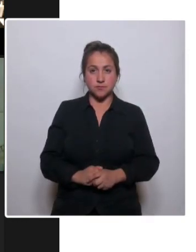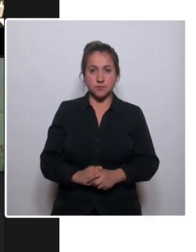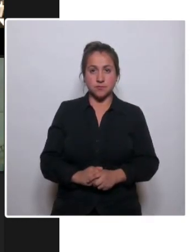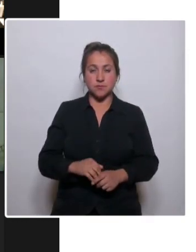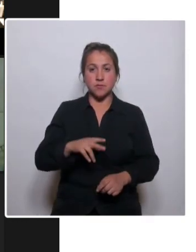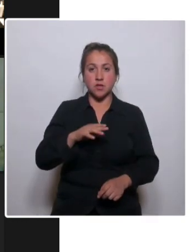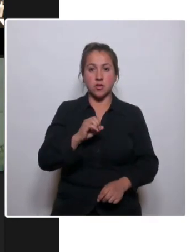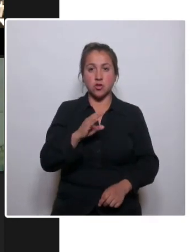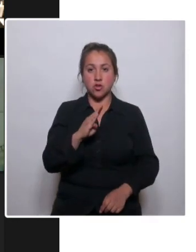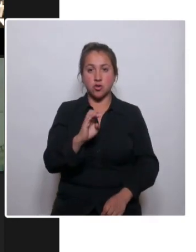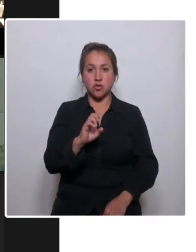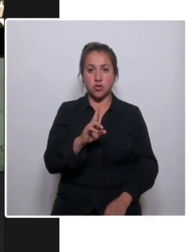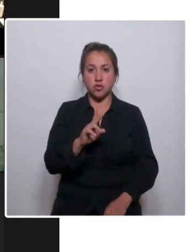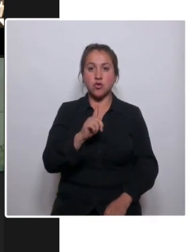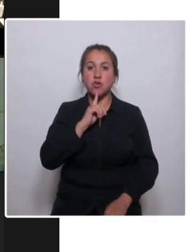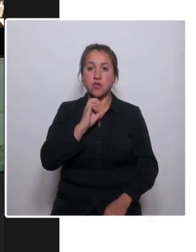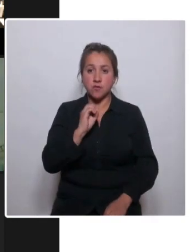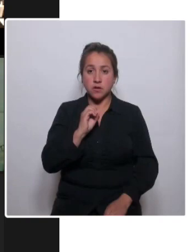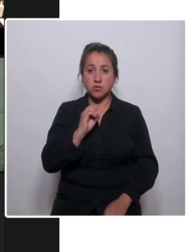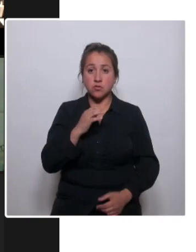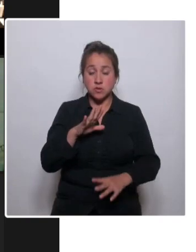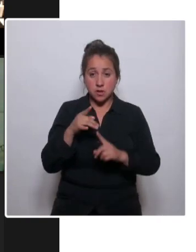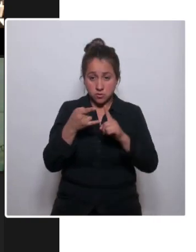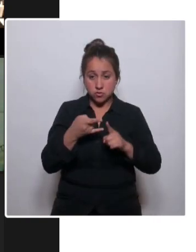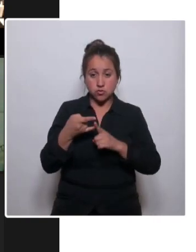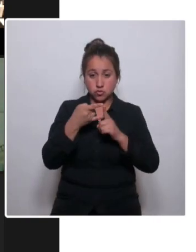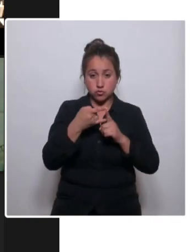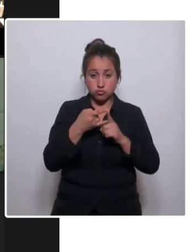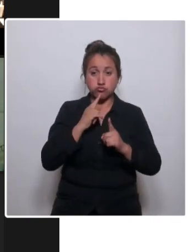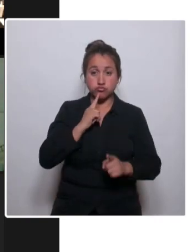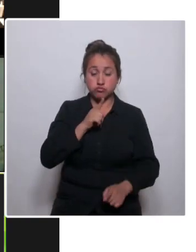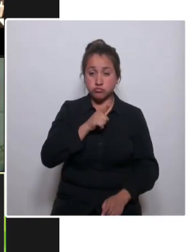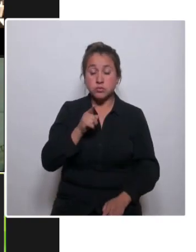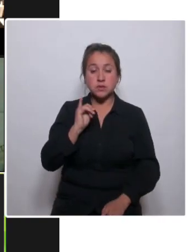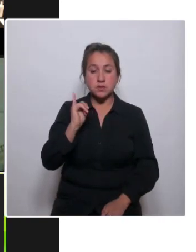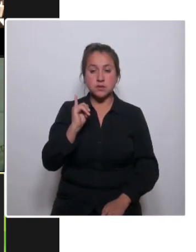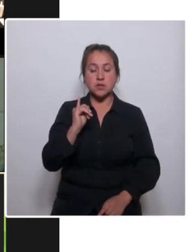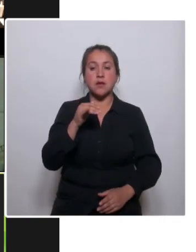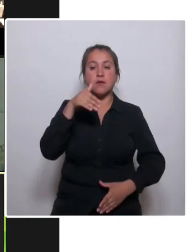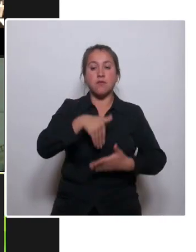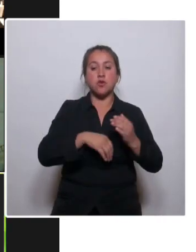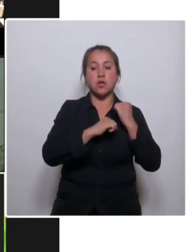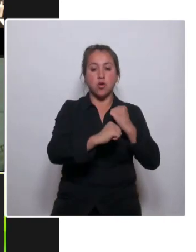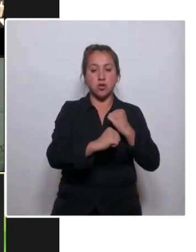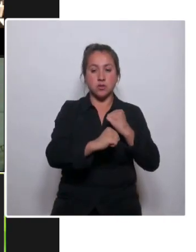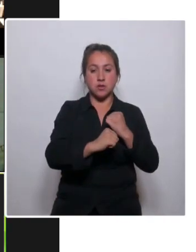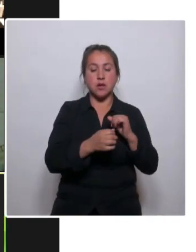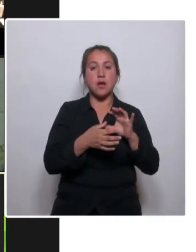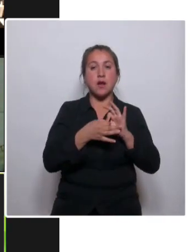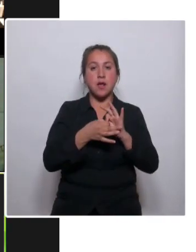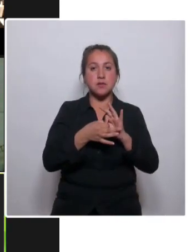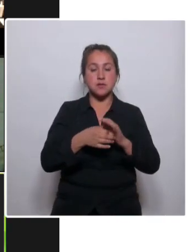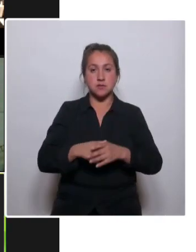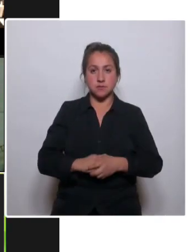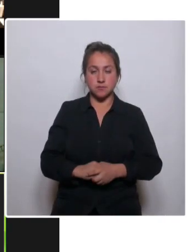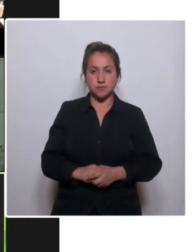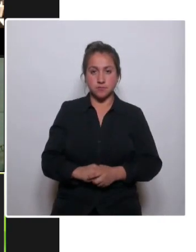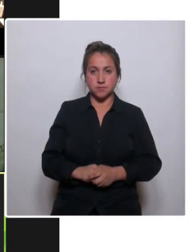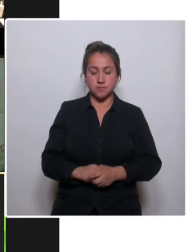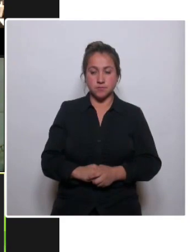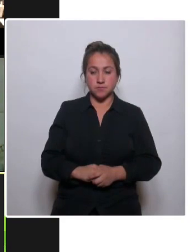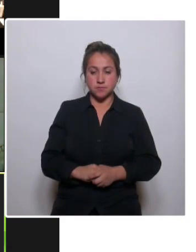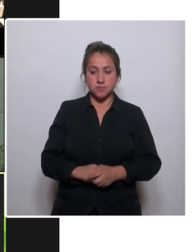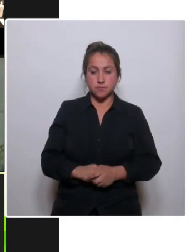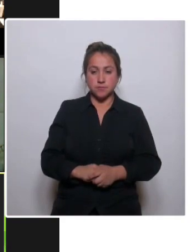Señor Roberto Celedón, ¿está usted conectado a través de Zoom? Sí, en contra. Gracias.